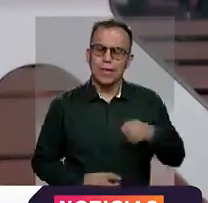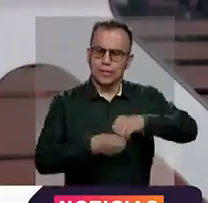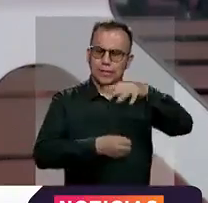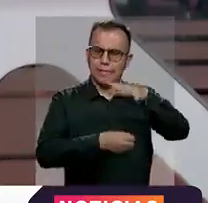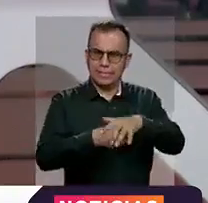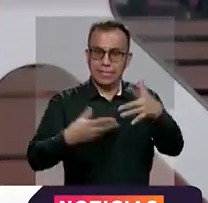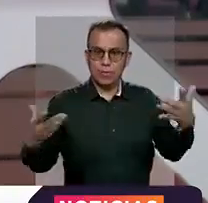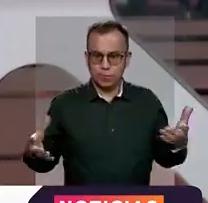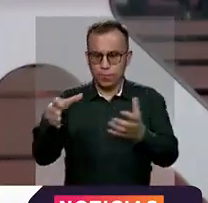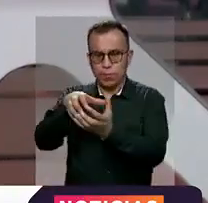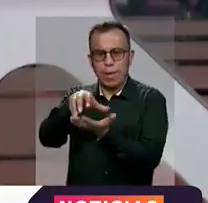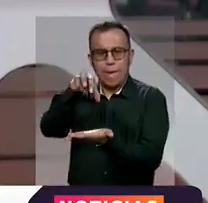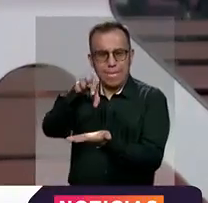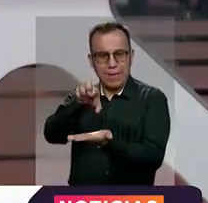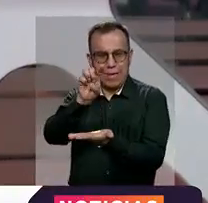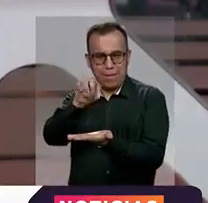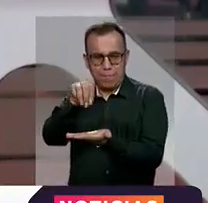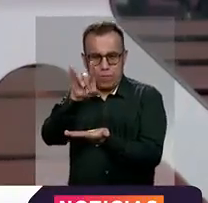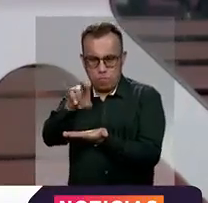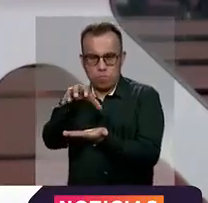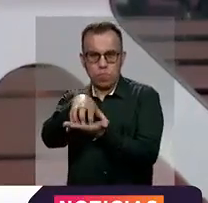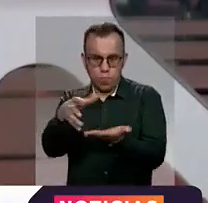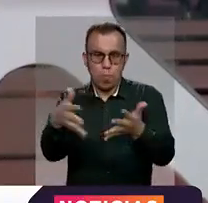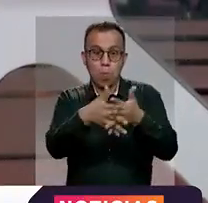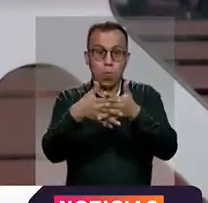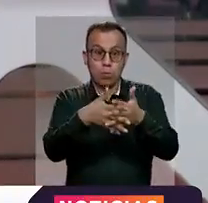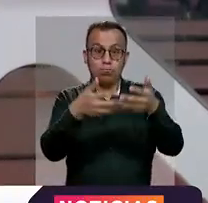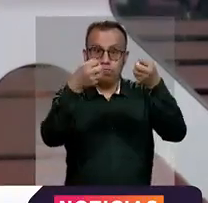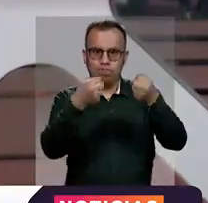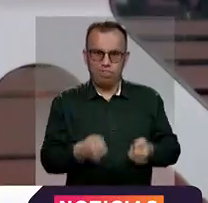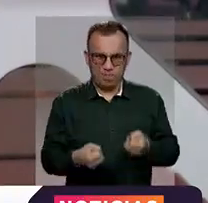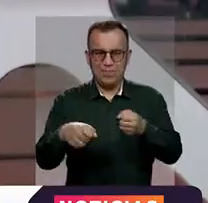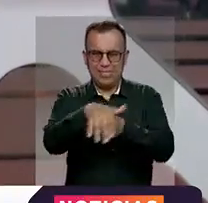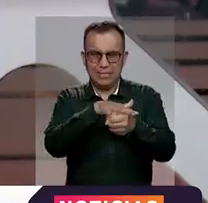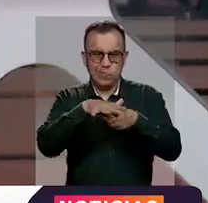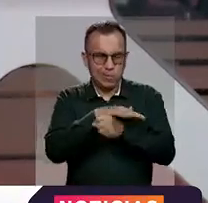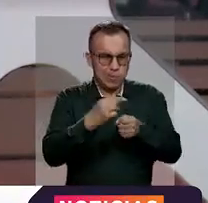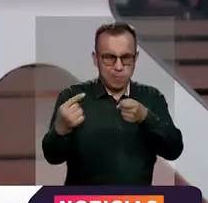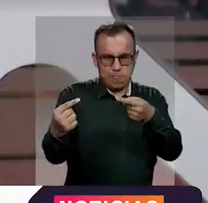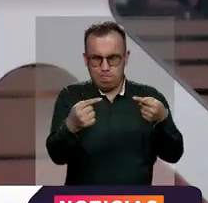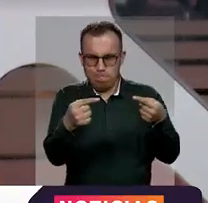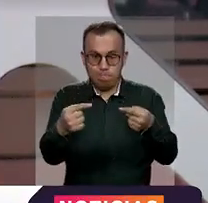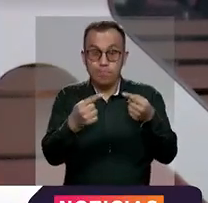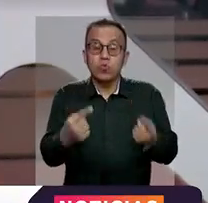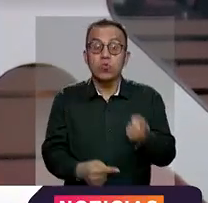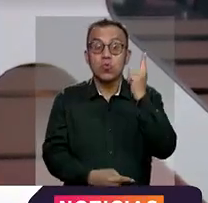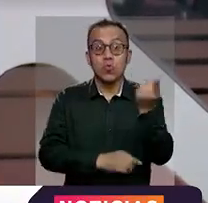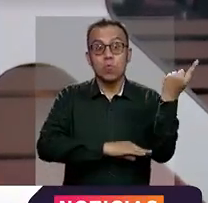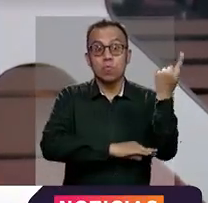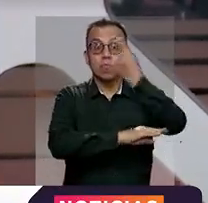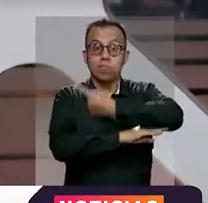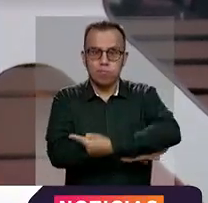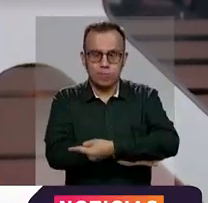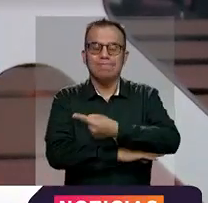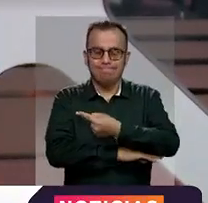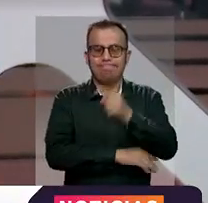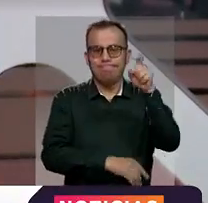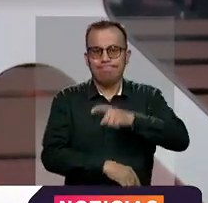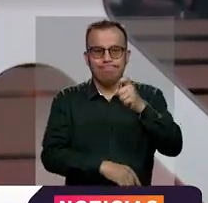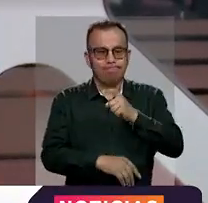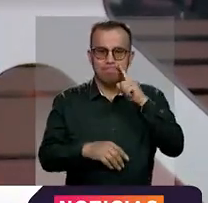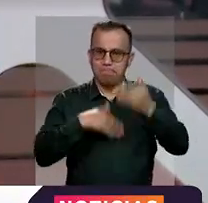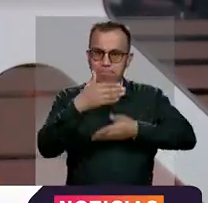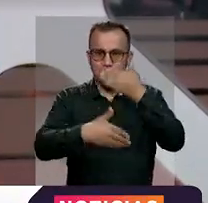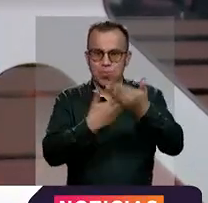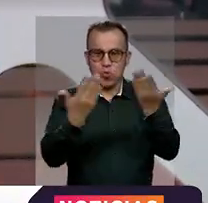distrito instaló un PMU en el Portal Américas, donde se vivieron momentos de tensión. Al final de la jornada fue necesaria la